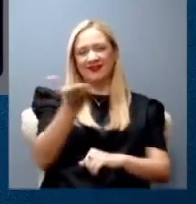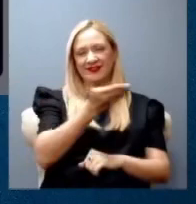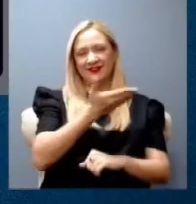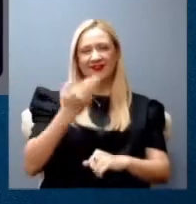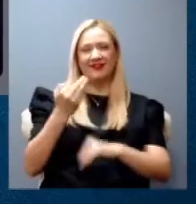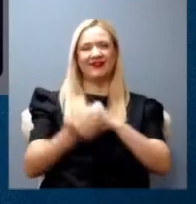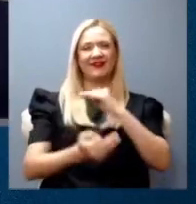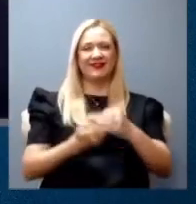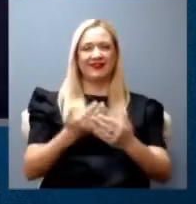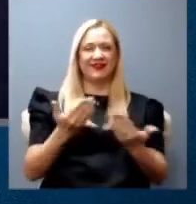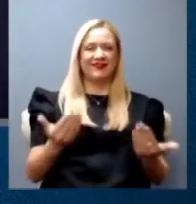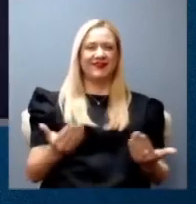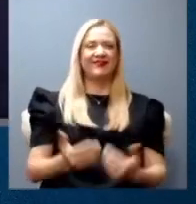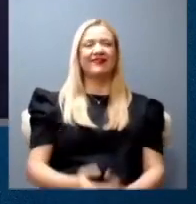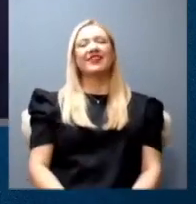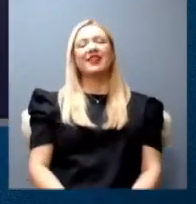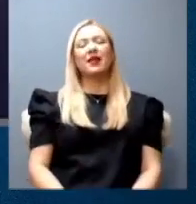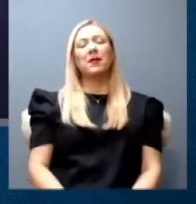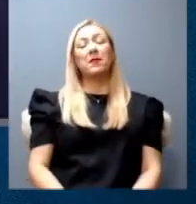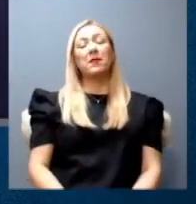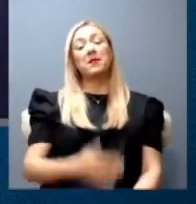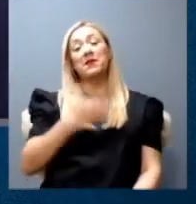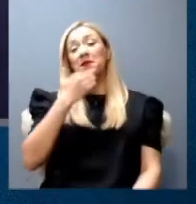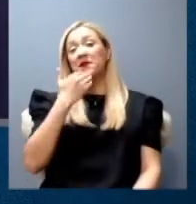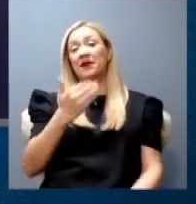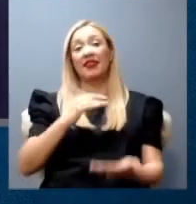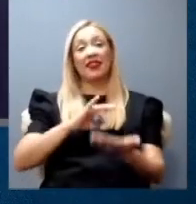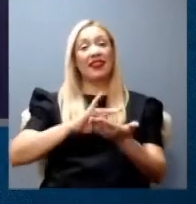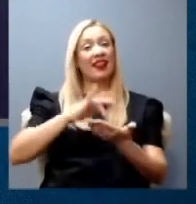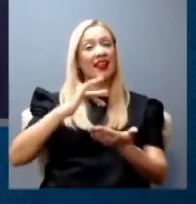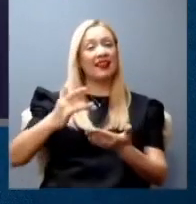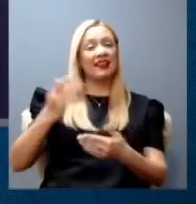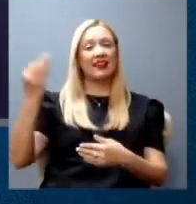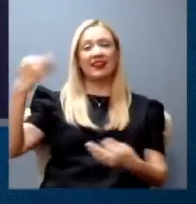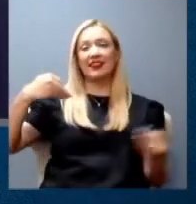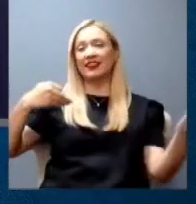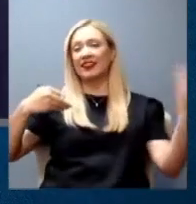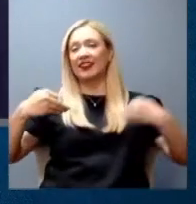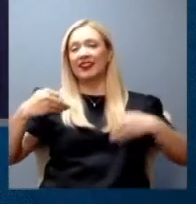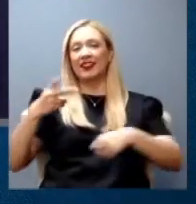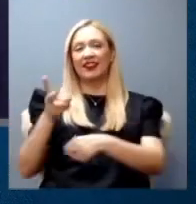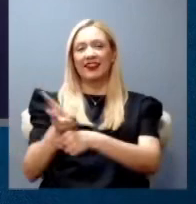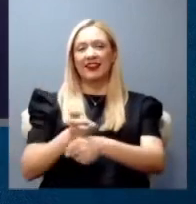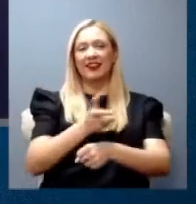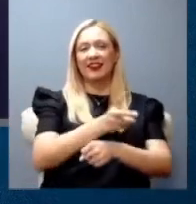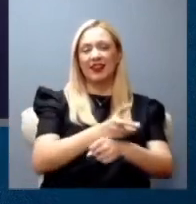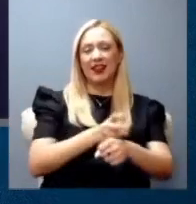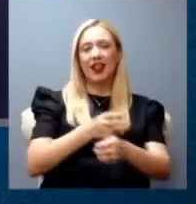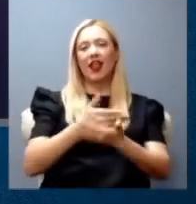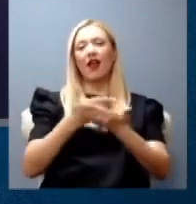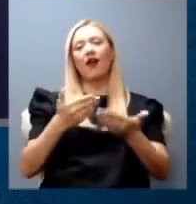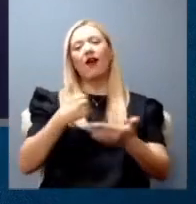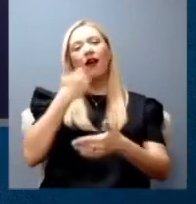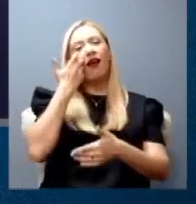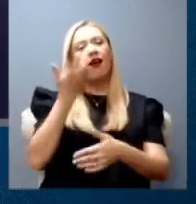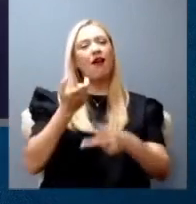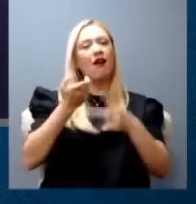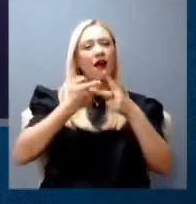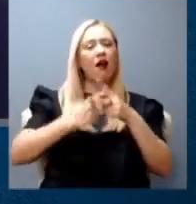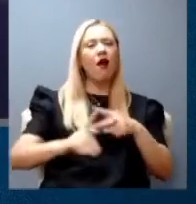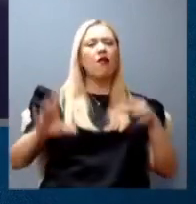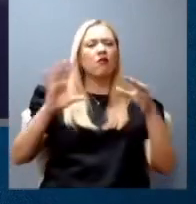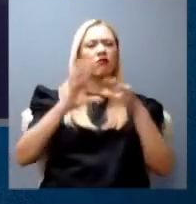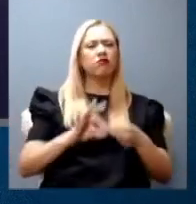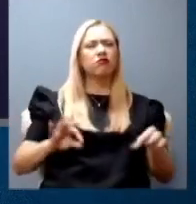a Camila. Pues muchas gracias por haber aceptado la invitación. Camila, me gustaría empezar esta introducción al tema de la